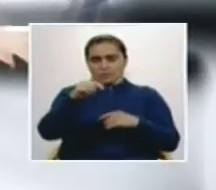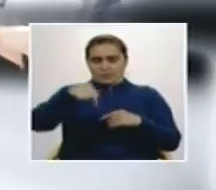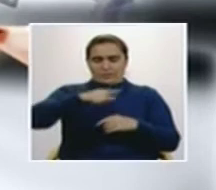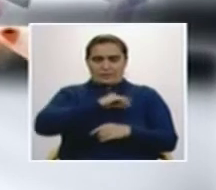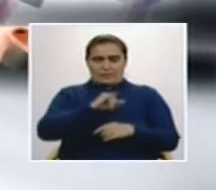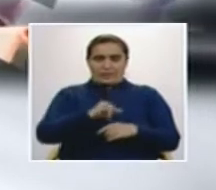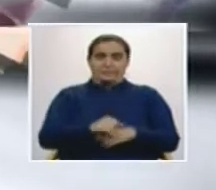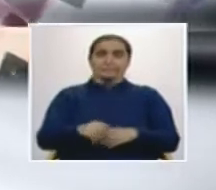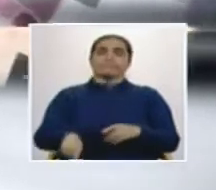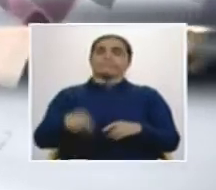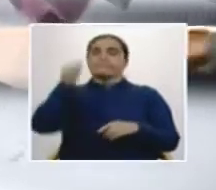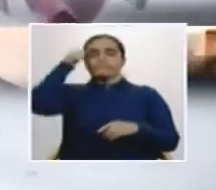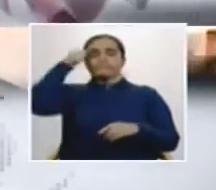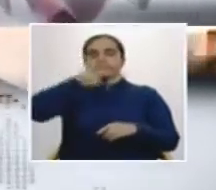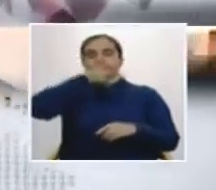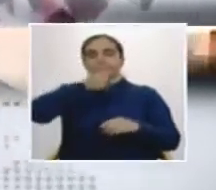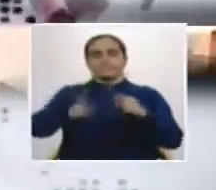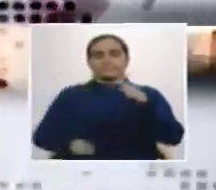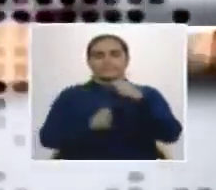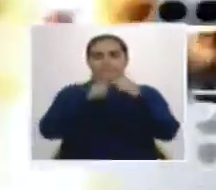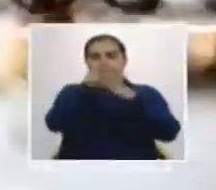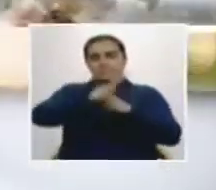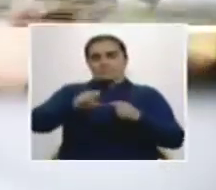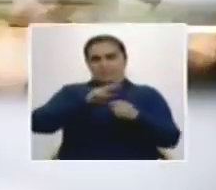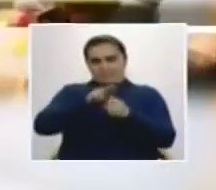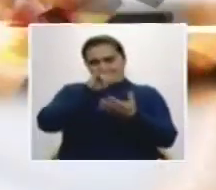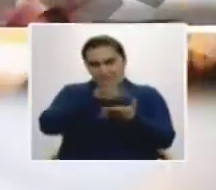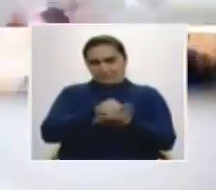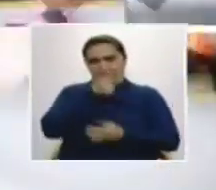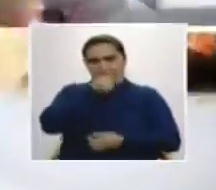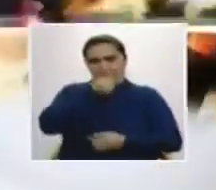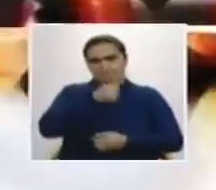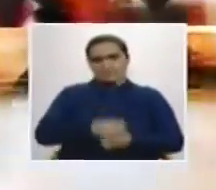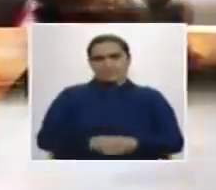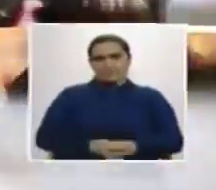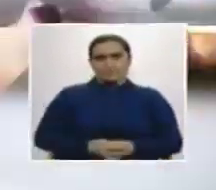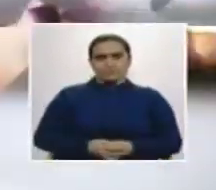noticiero más pacífico, donde la región es noticia.